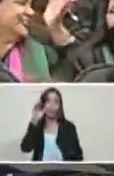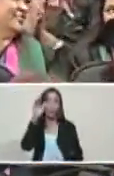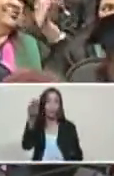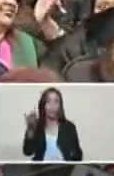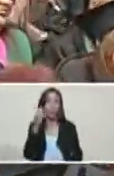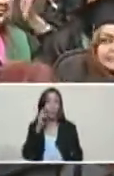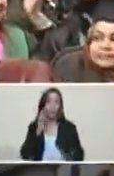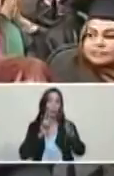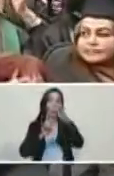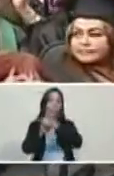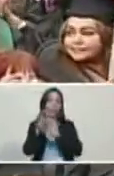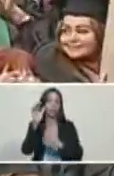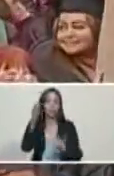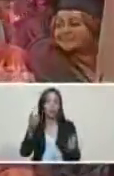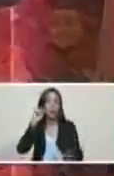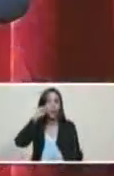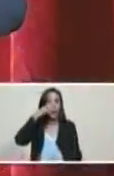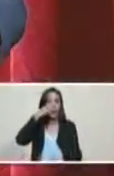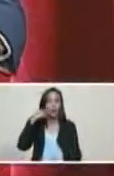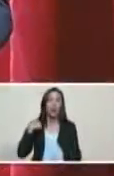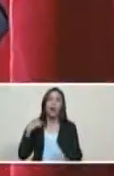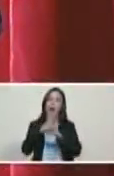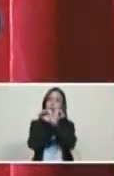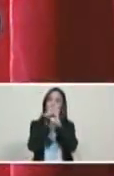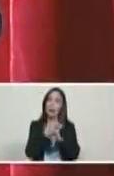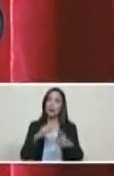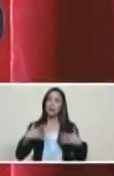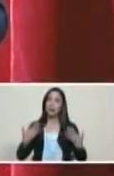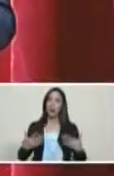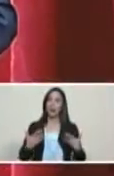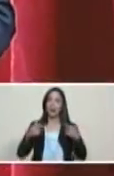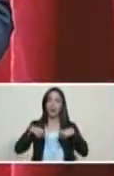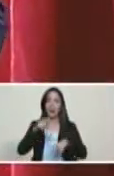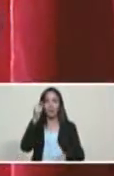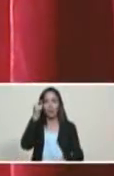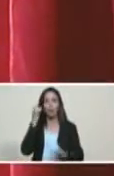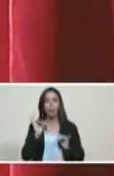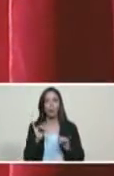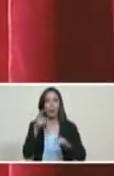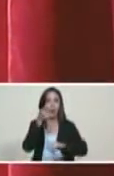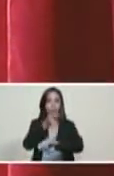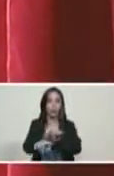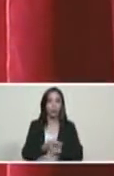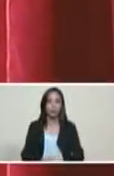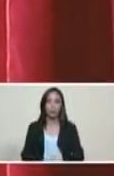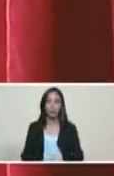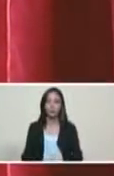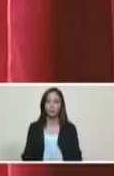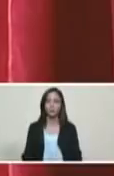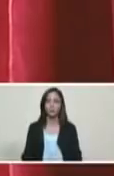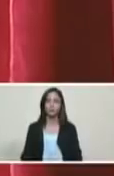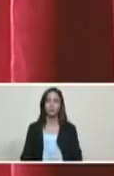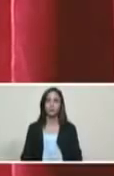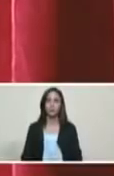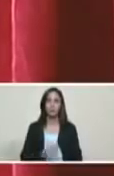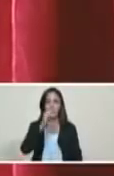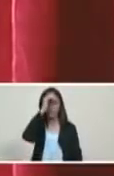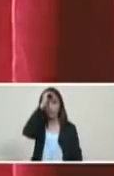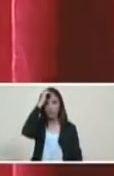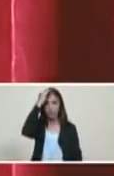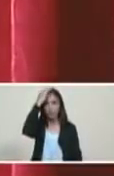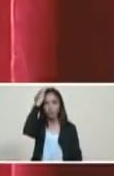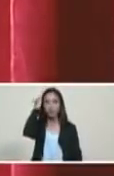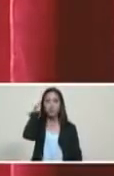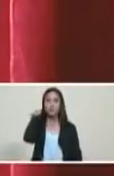recordarán con felicidad este día y estos días de siembra, de